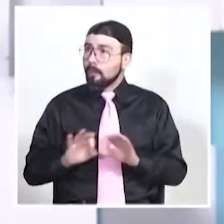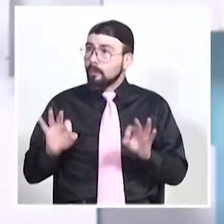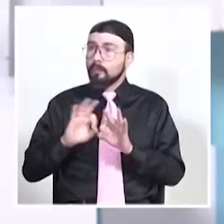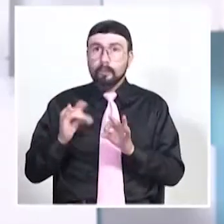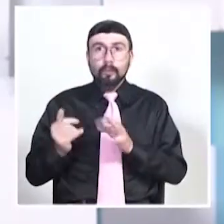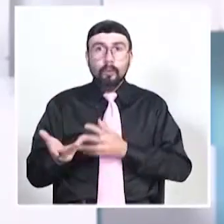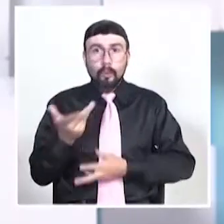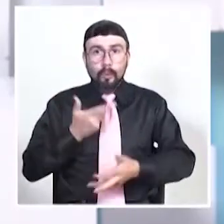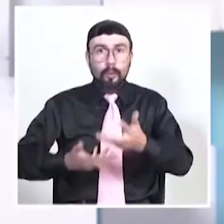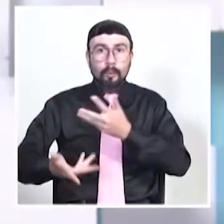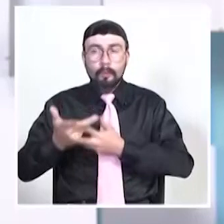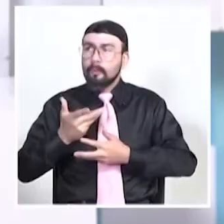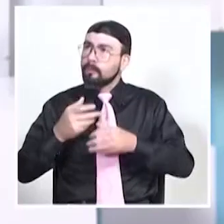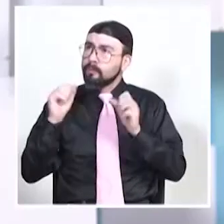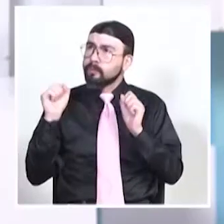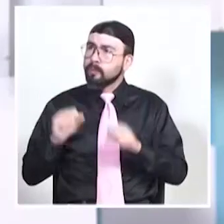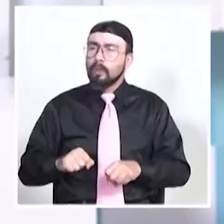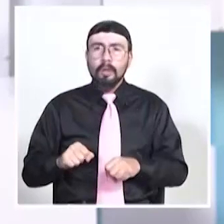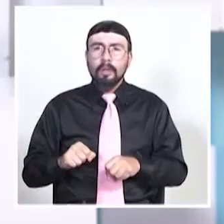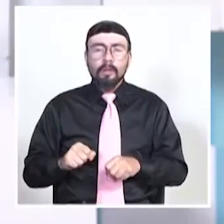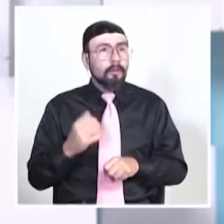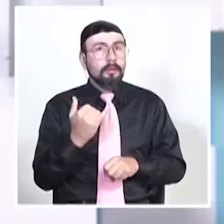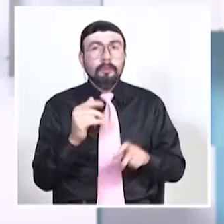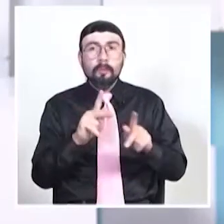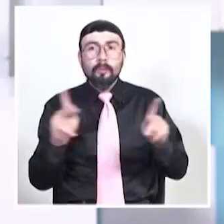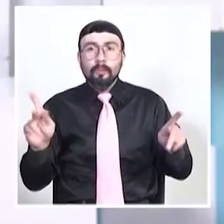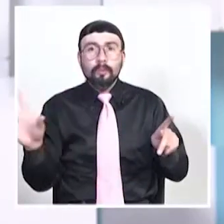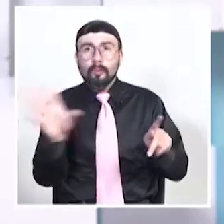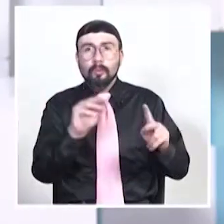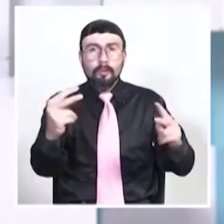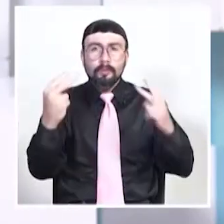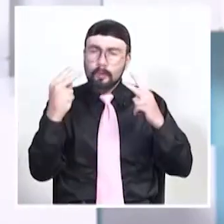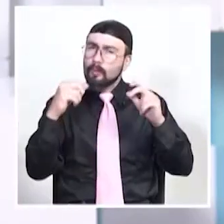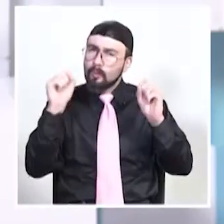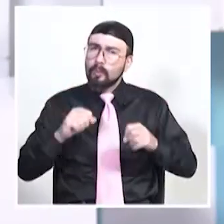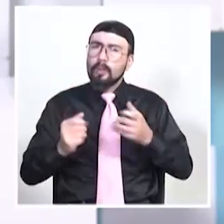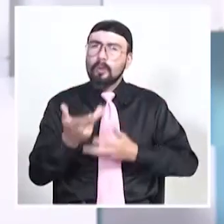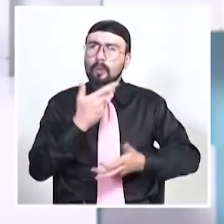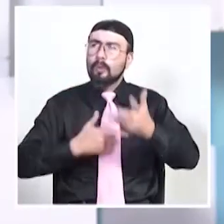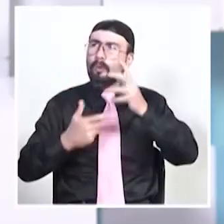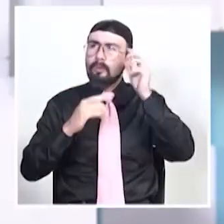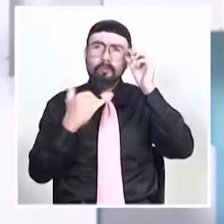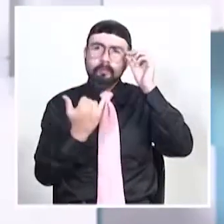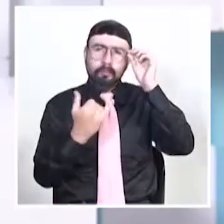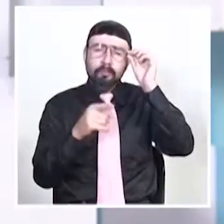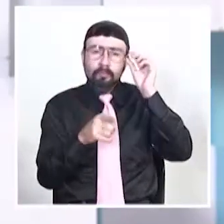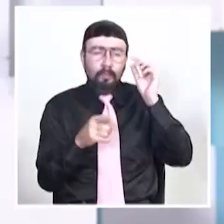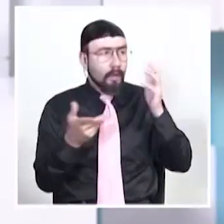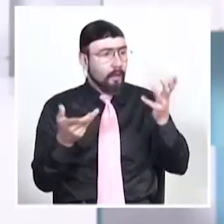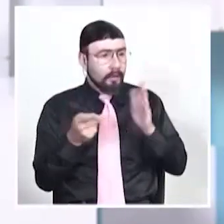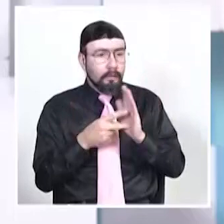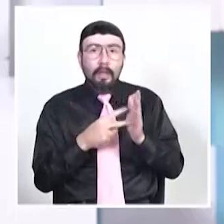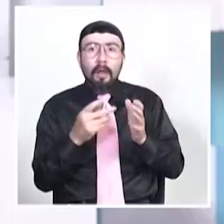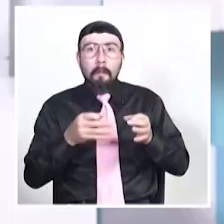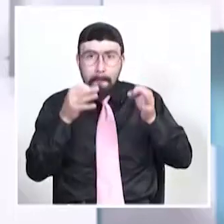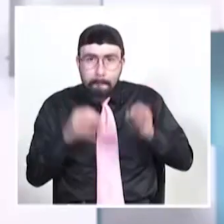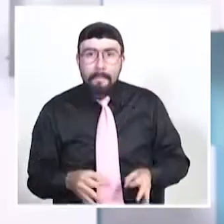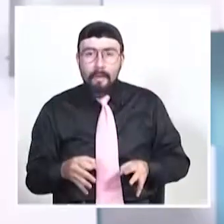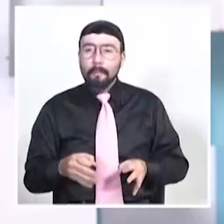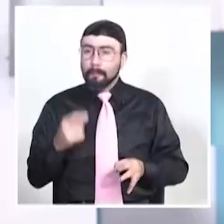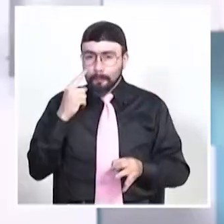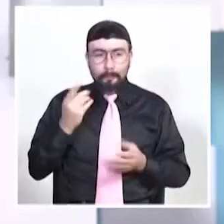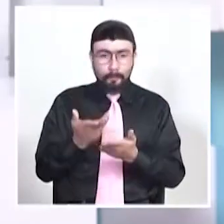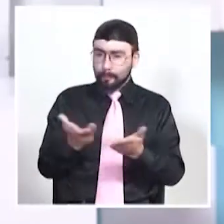compartir con toda la teleaudiencia lo que es la escena en sí, que la ambientación